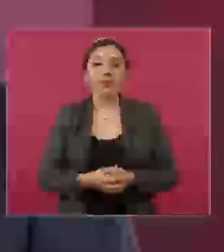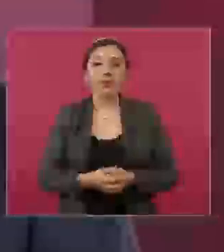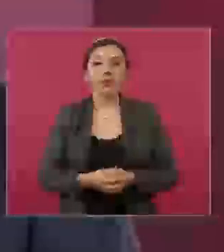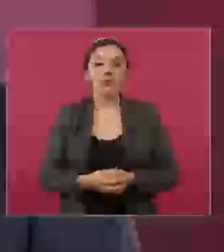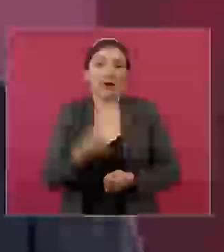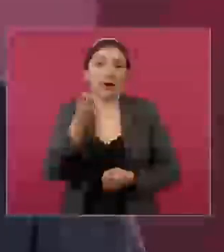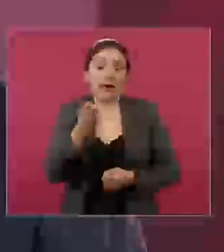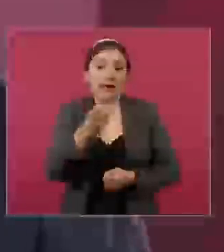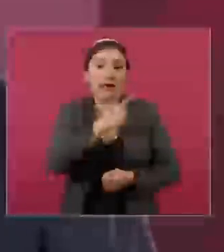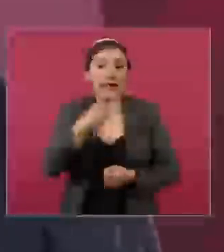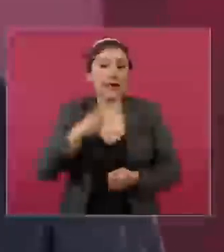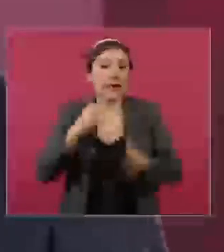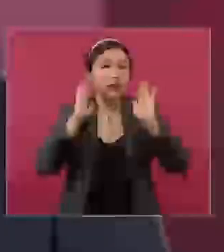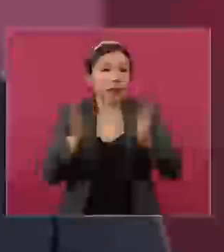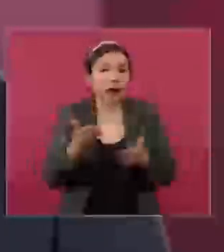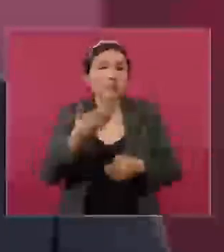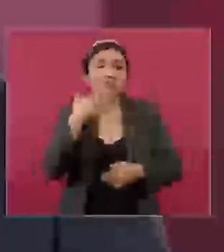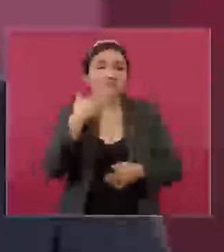de tener un avance